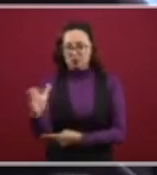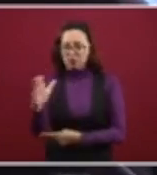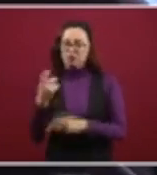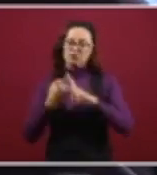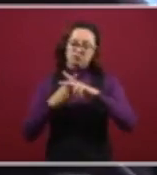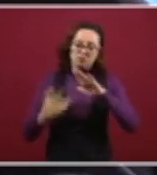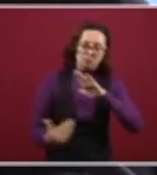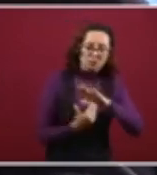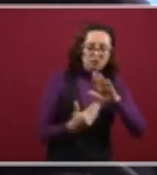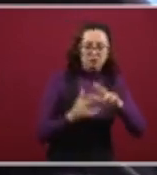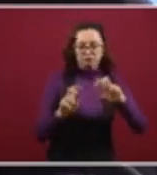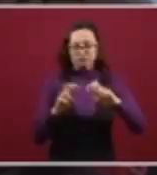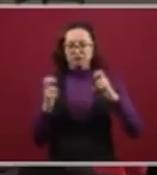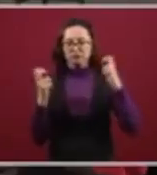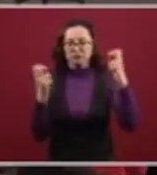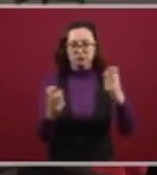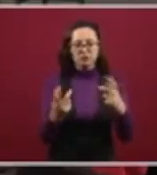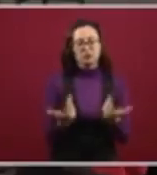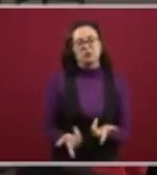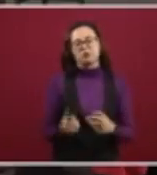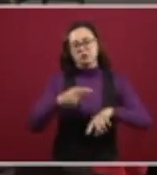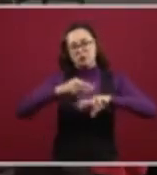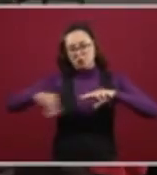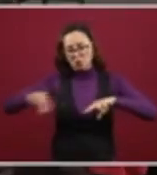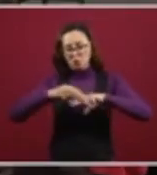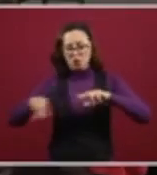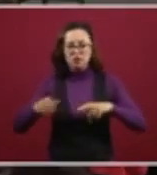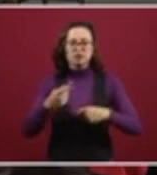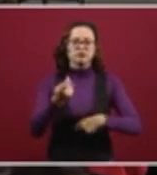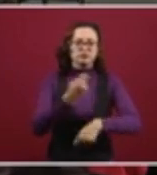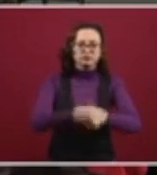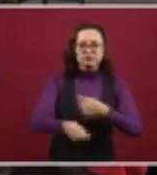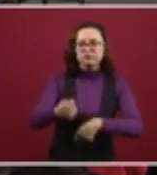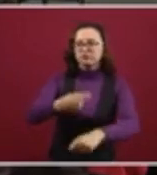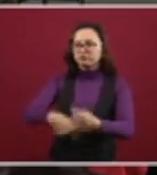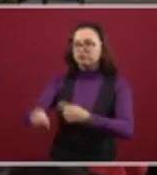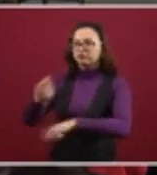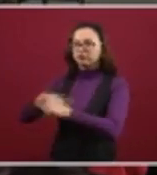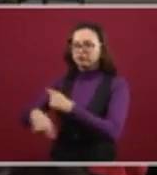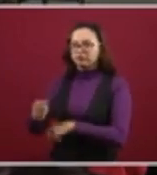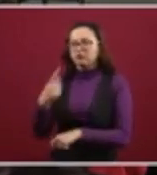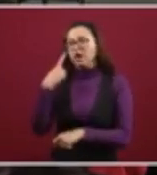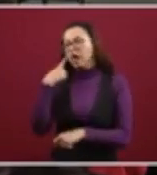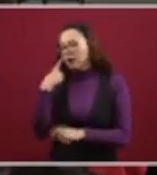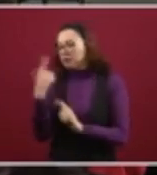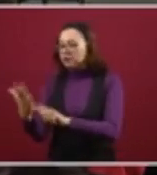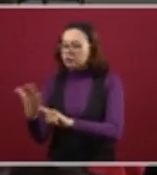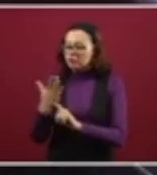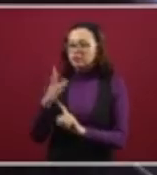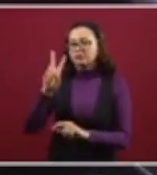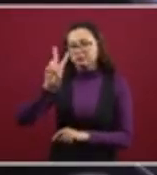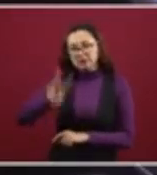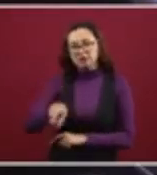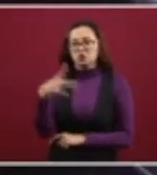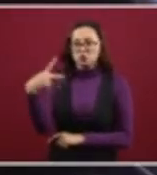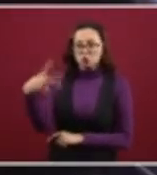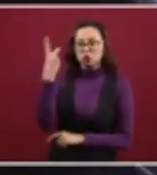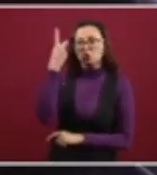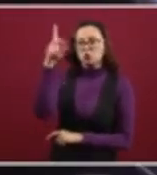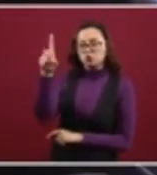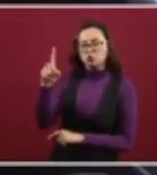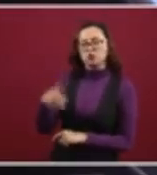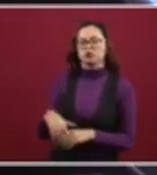empezó a otorgar los cupones y los vales en función precisamente de esas comprobaciones, muchas de las